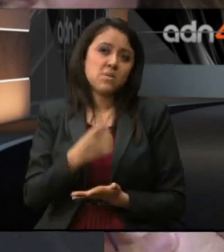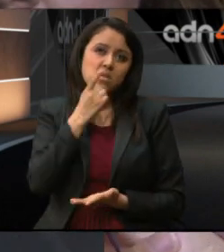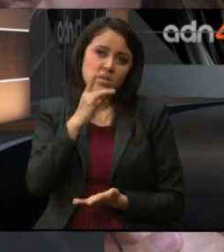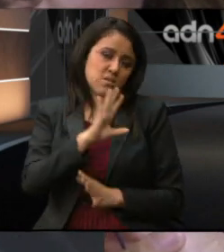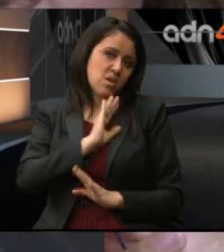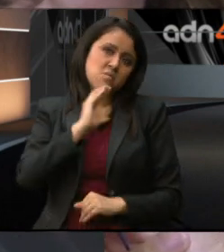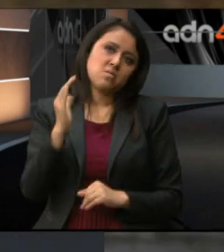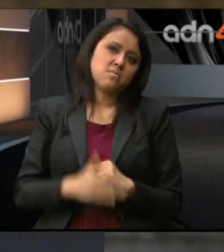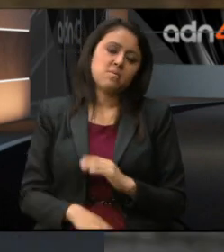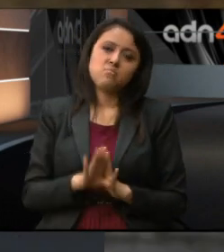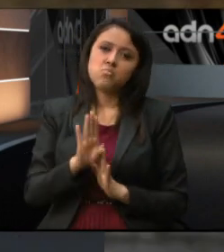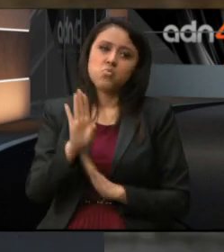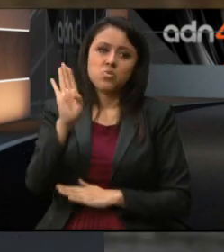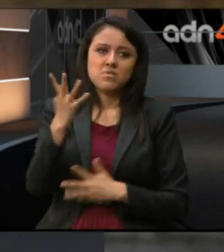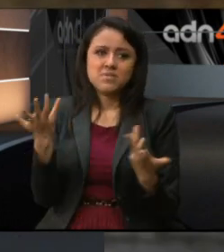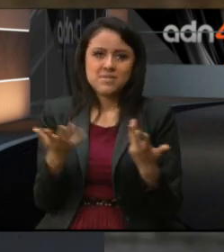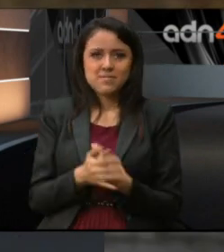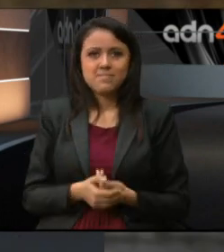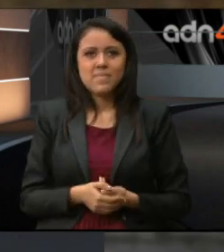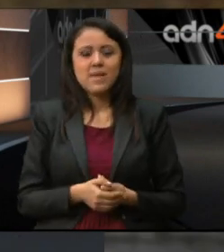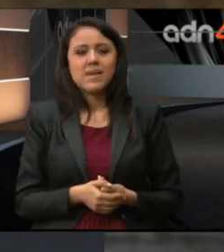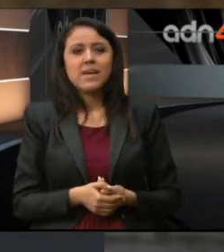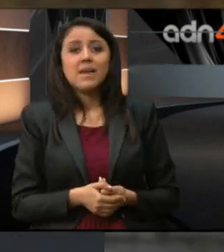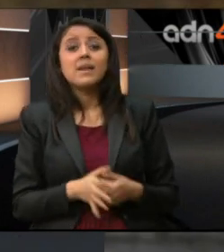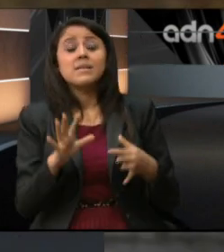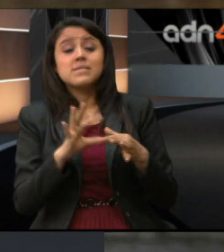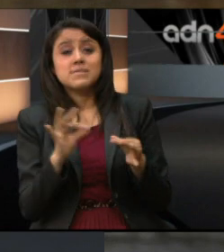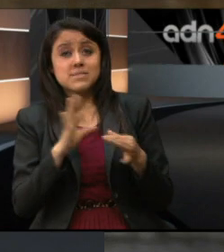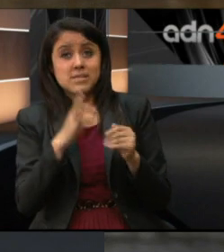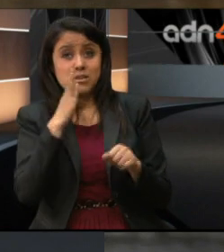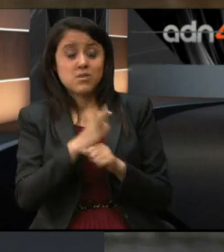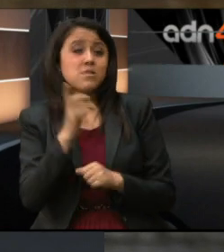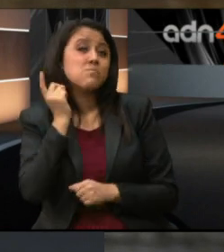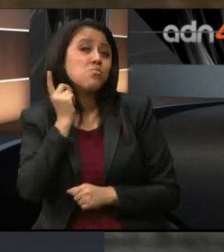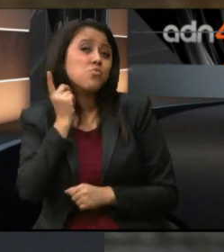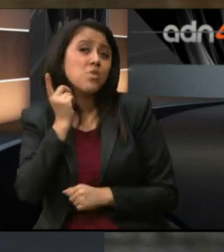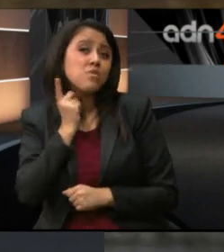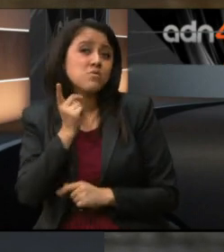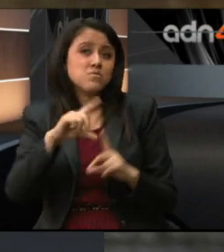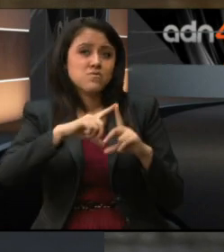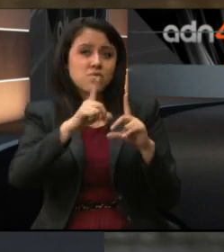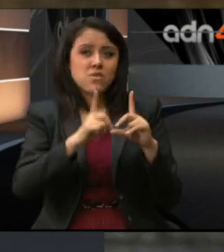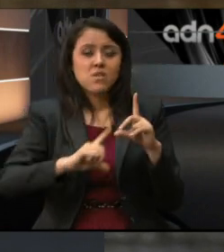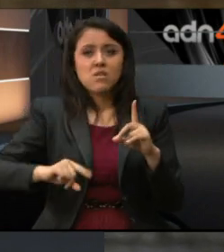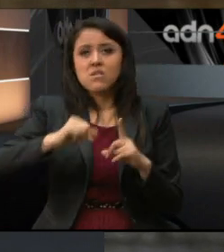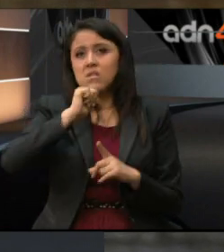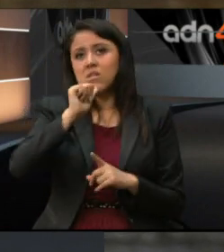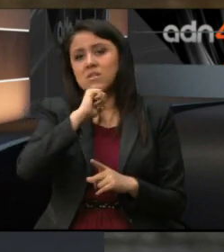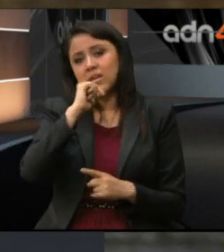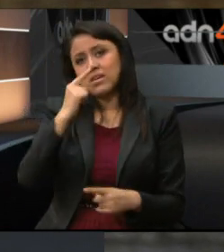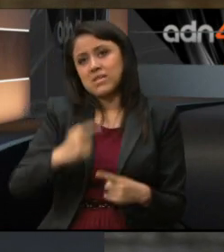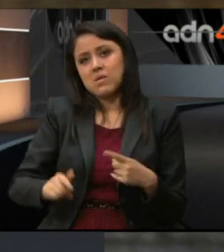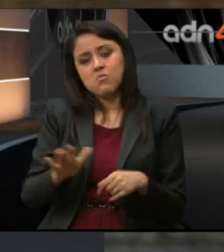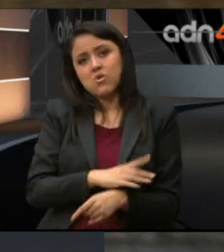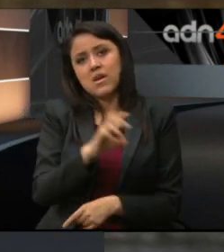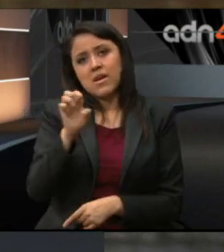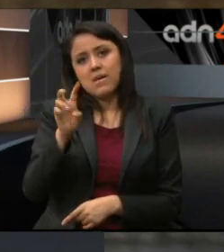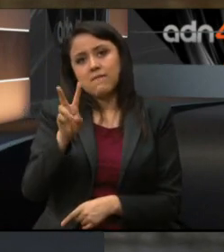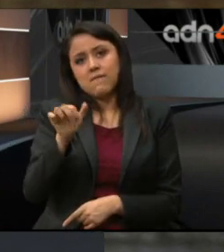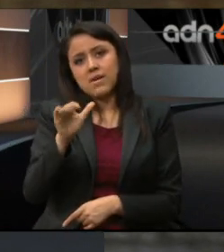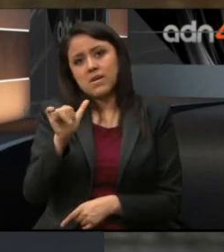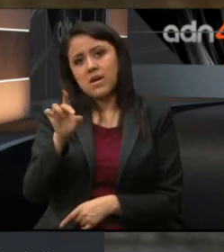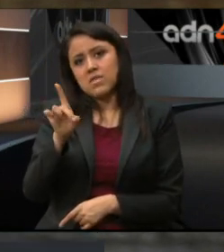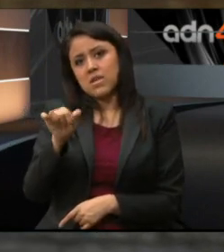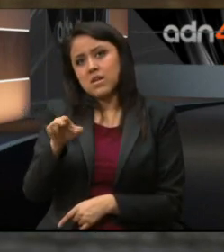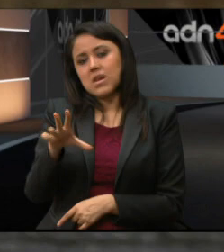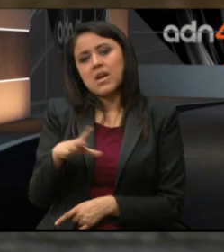por terminado el procedimiento. Y es que, Lili, comentarte, aquí los diputados federales ya no le podían quitar el fuero a Eva Cadena porque ya se lo habían